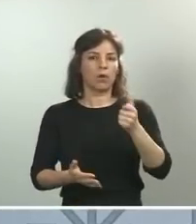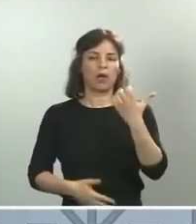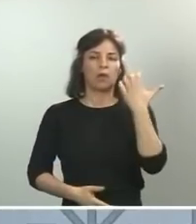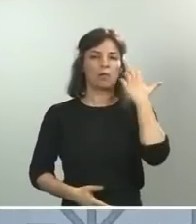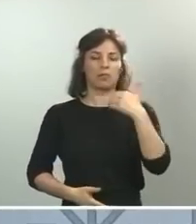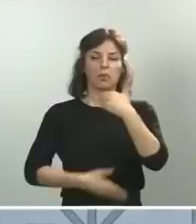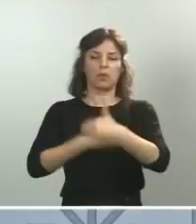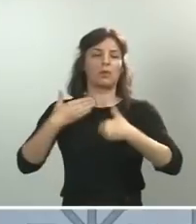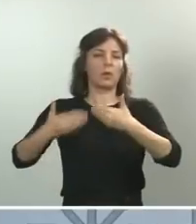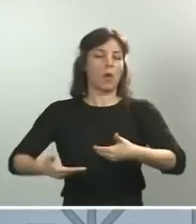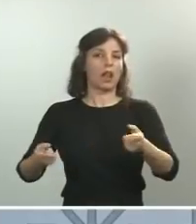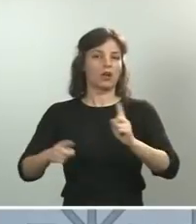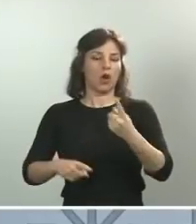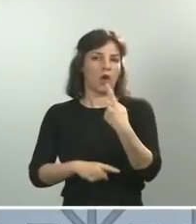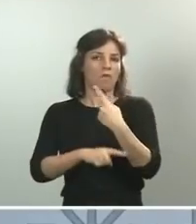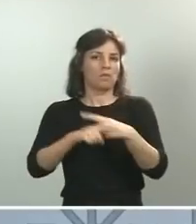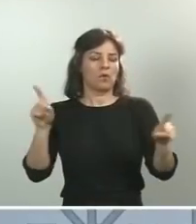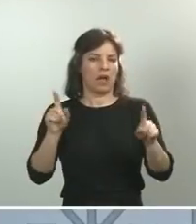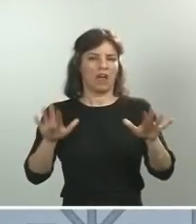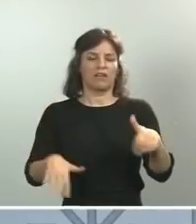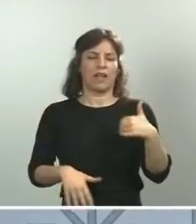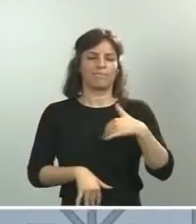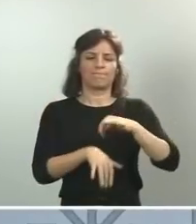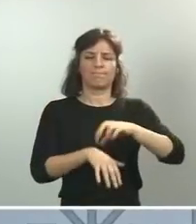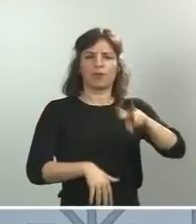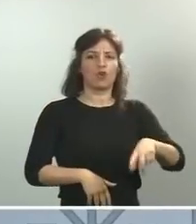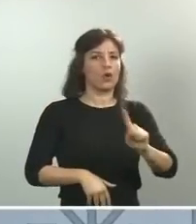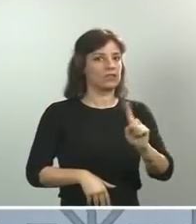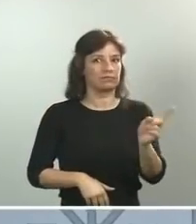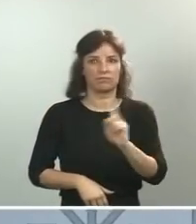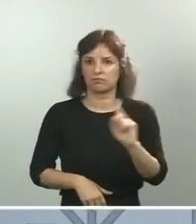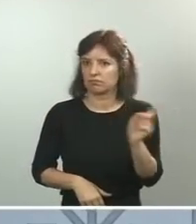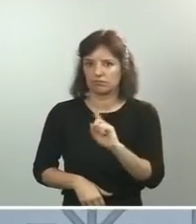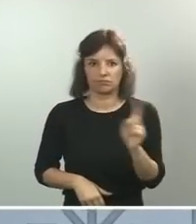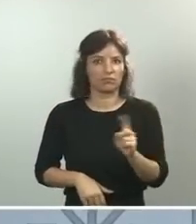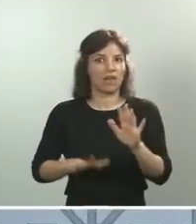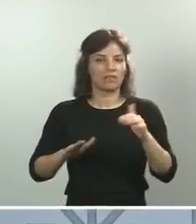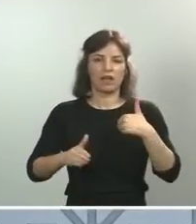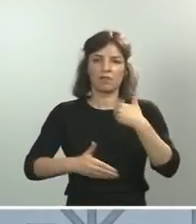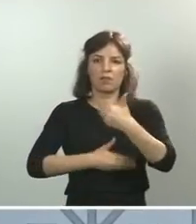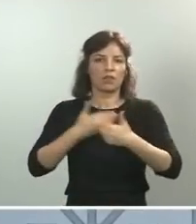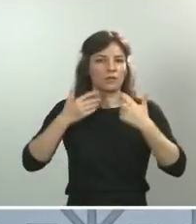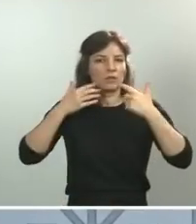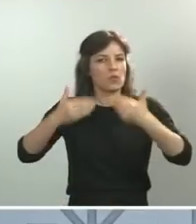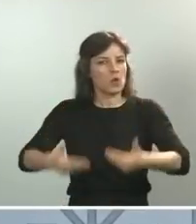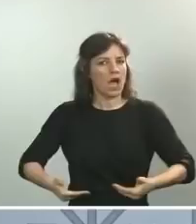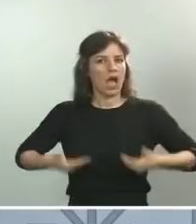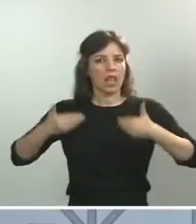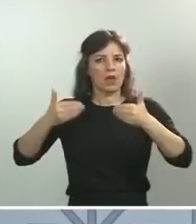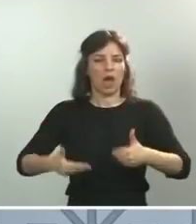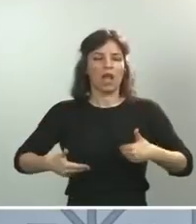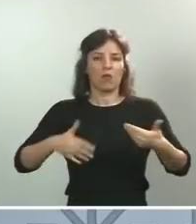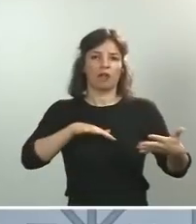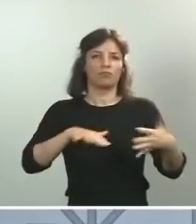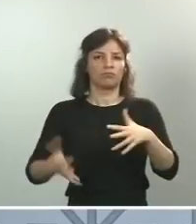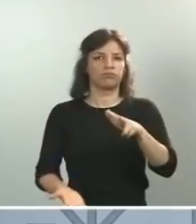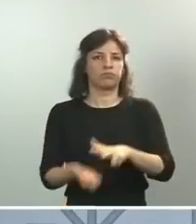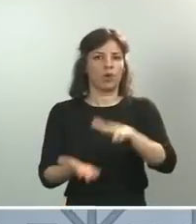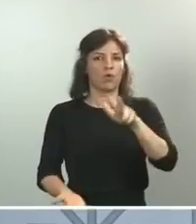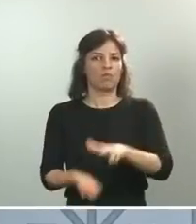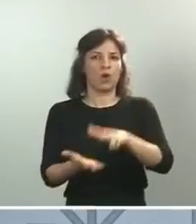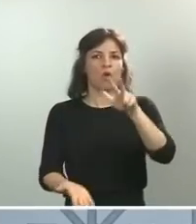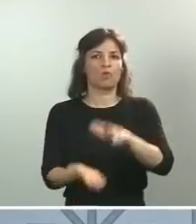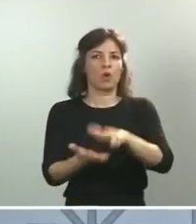habituales se han hecho durante el estado de alarma 550 personal sanitario y médico de alto nivel que están a disposición.